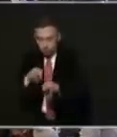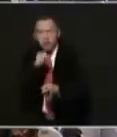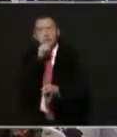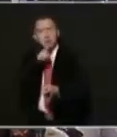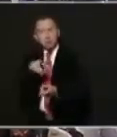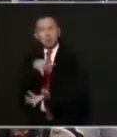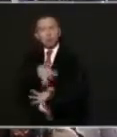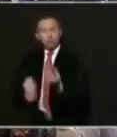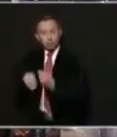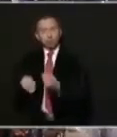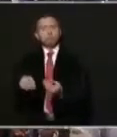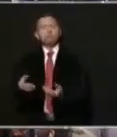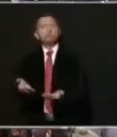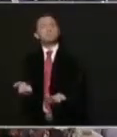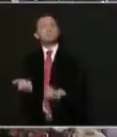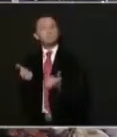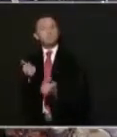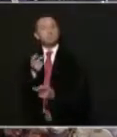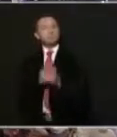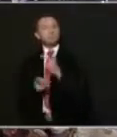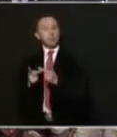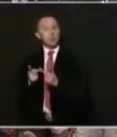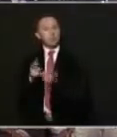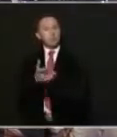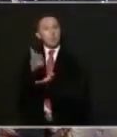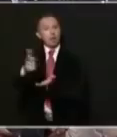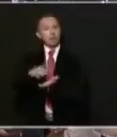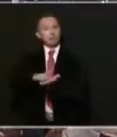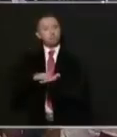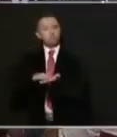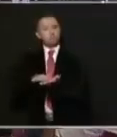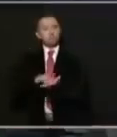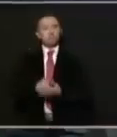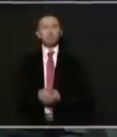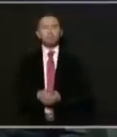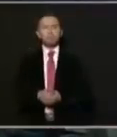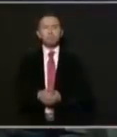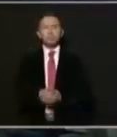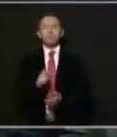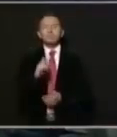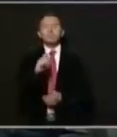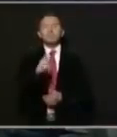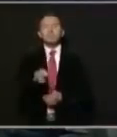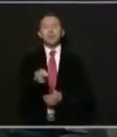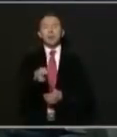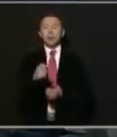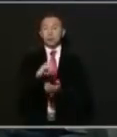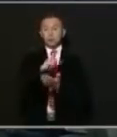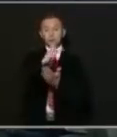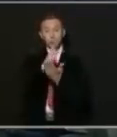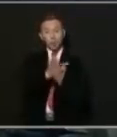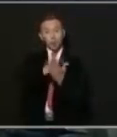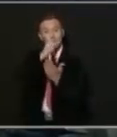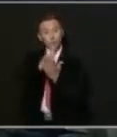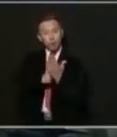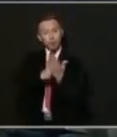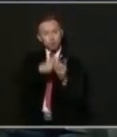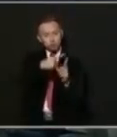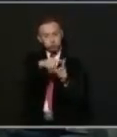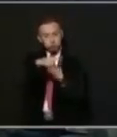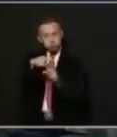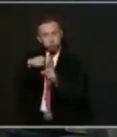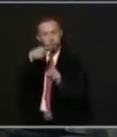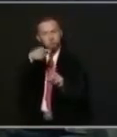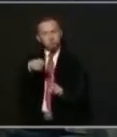Esto va a significar, con otros programas, que vamos a rescatar